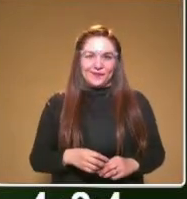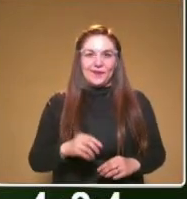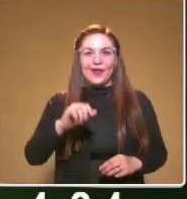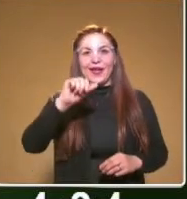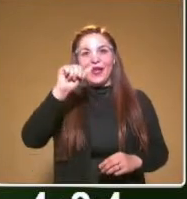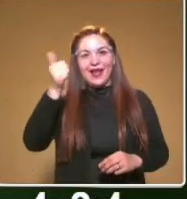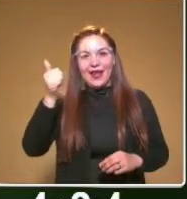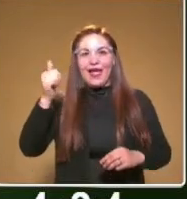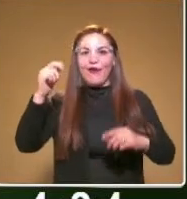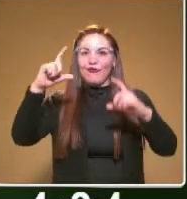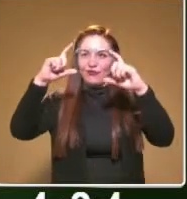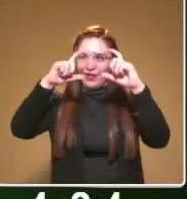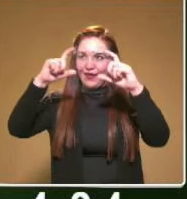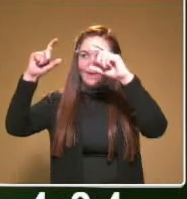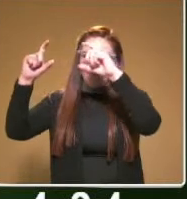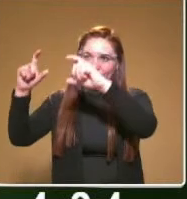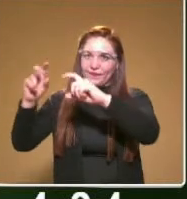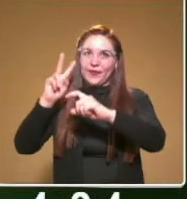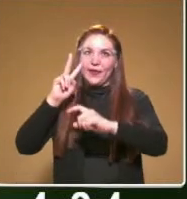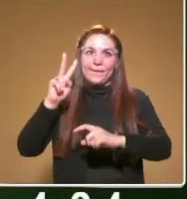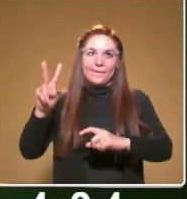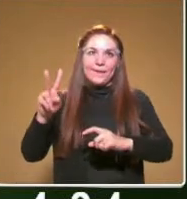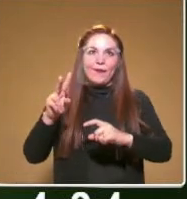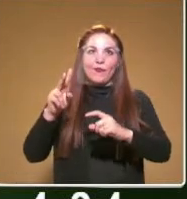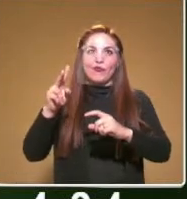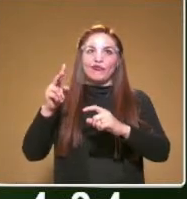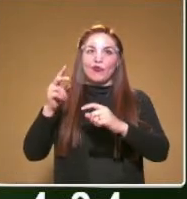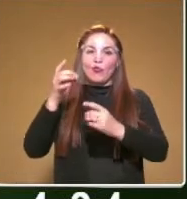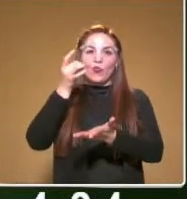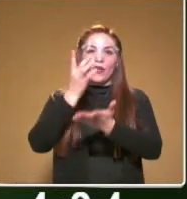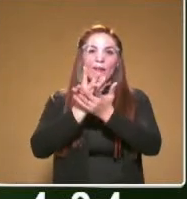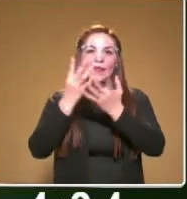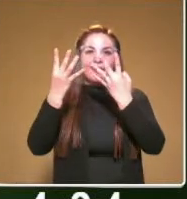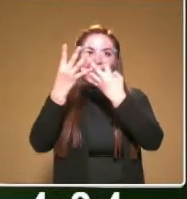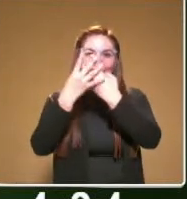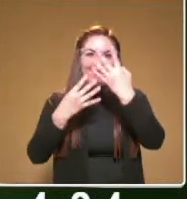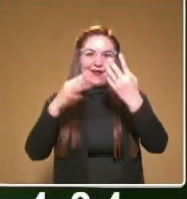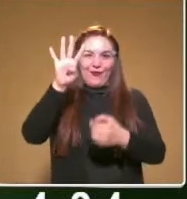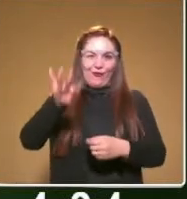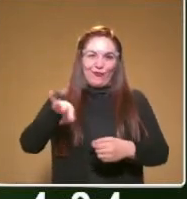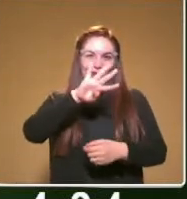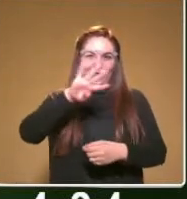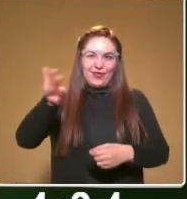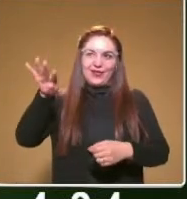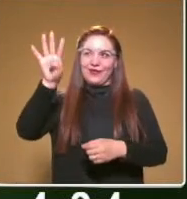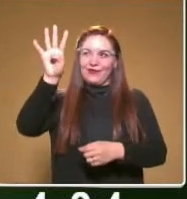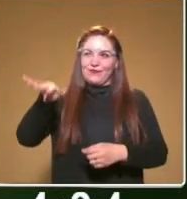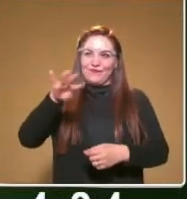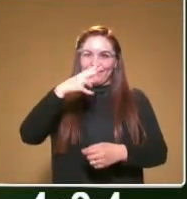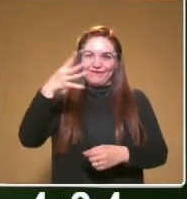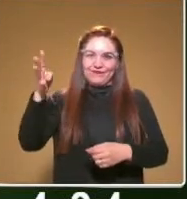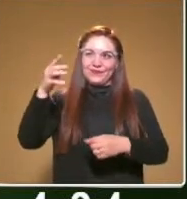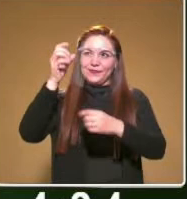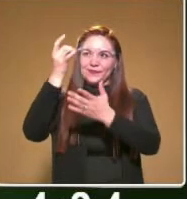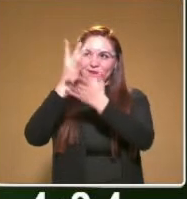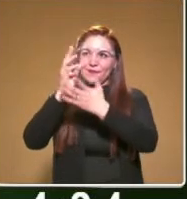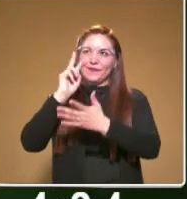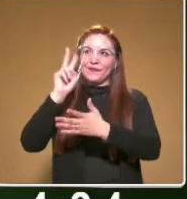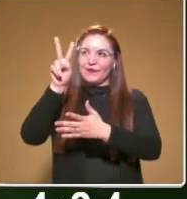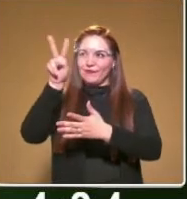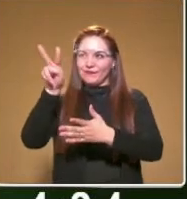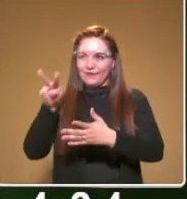siguiente imagen vemos lo que viene siendo el fondo donde se hicieron esas figuritas, que en este caso son puros